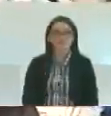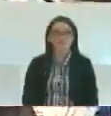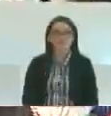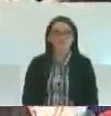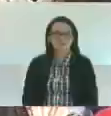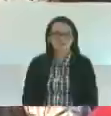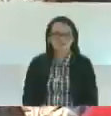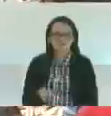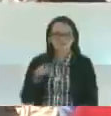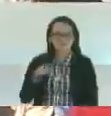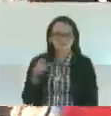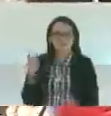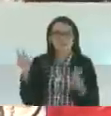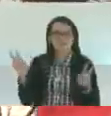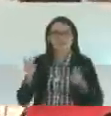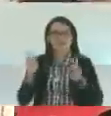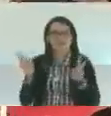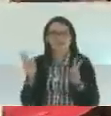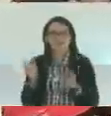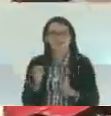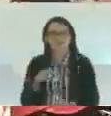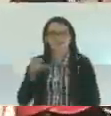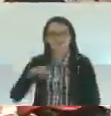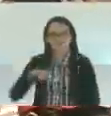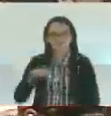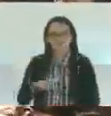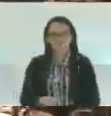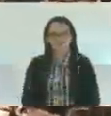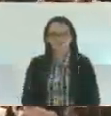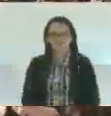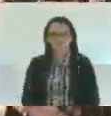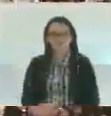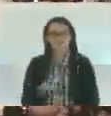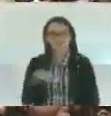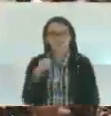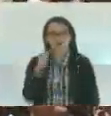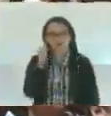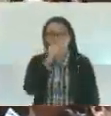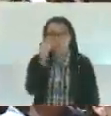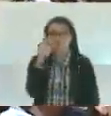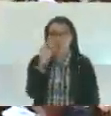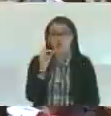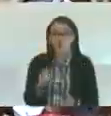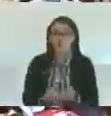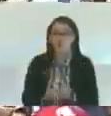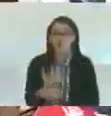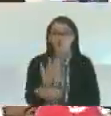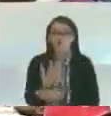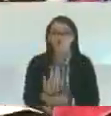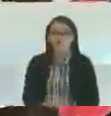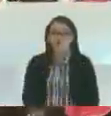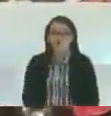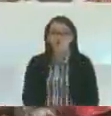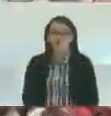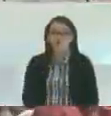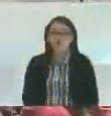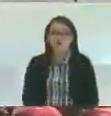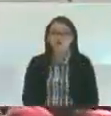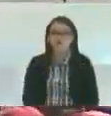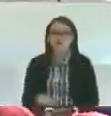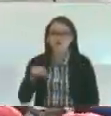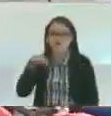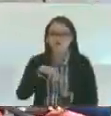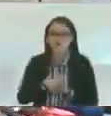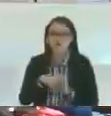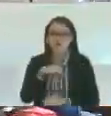necesitamos una gran victoria. El próximo domingo 20 de mayo para profundizar